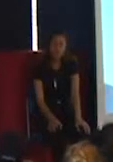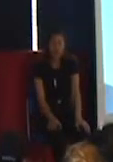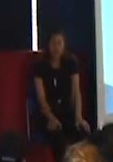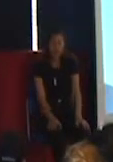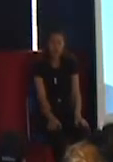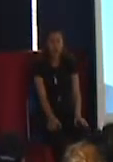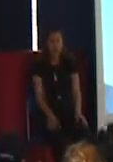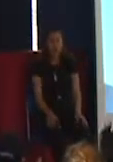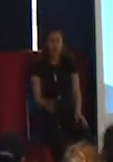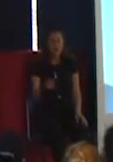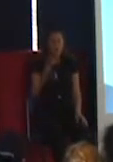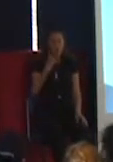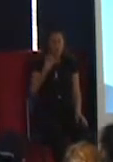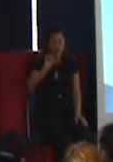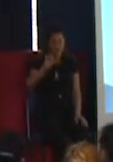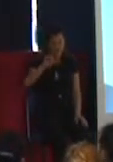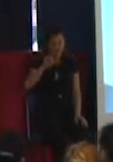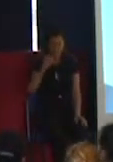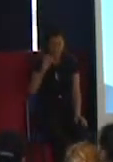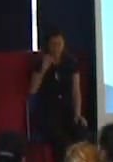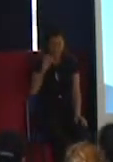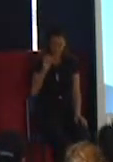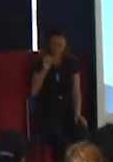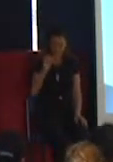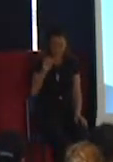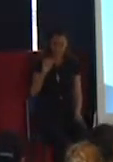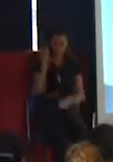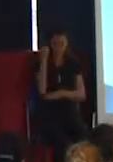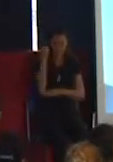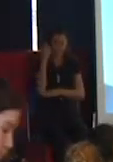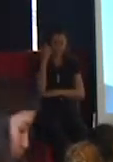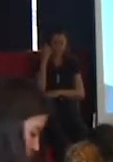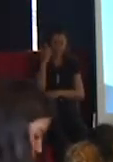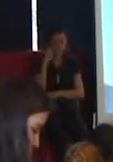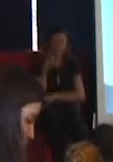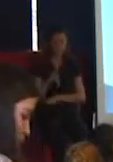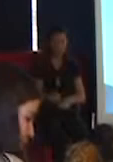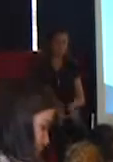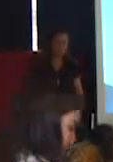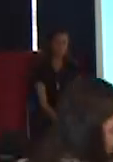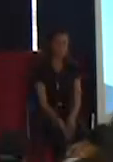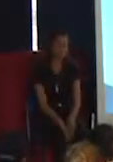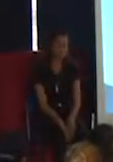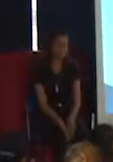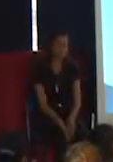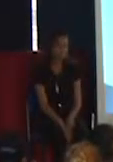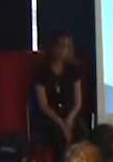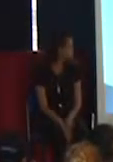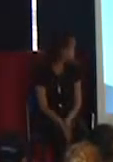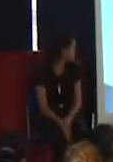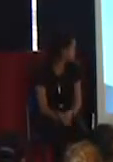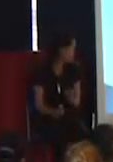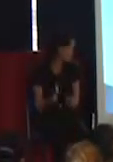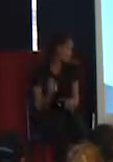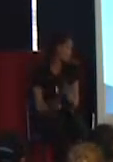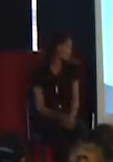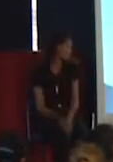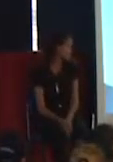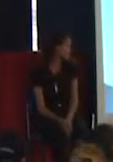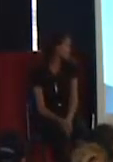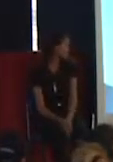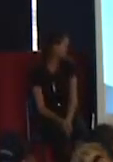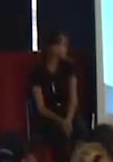curadurías deben tener una reglamentación clara y que cada una de esas licencias que se expidan para